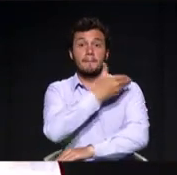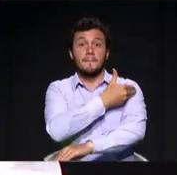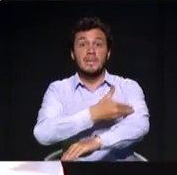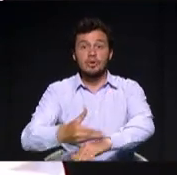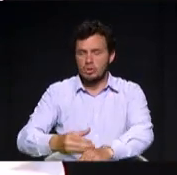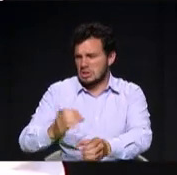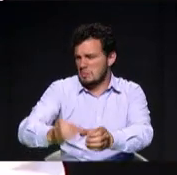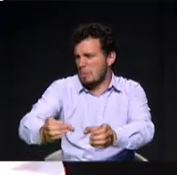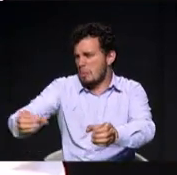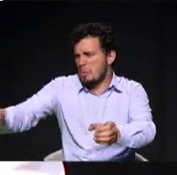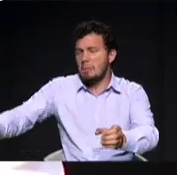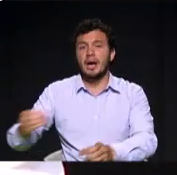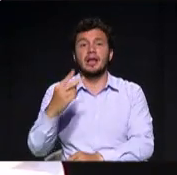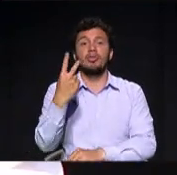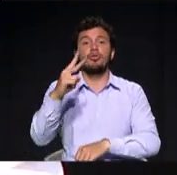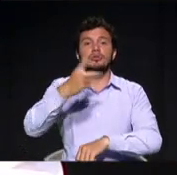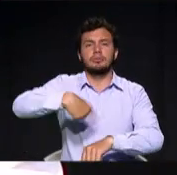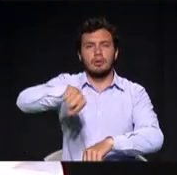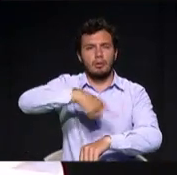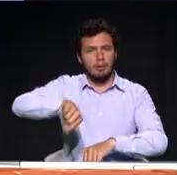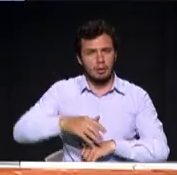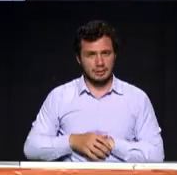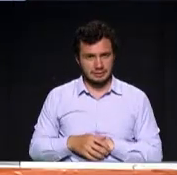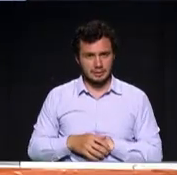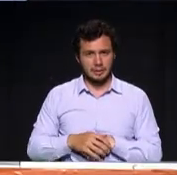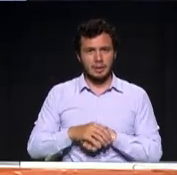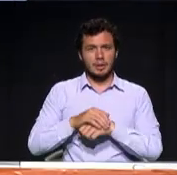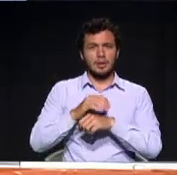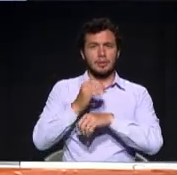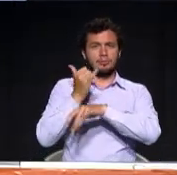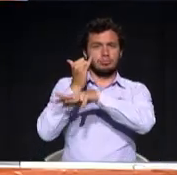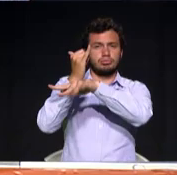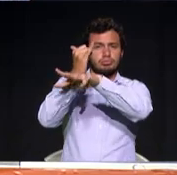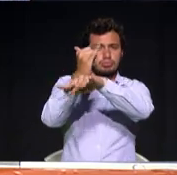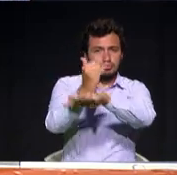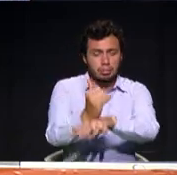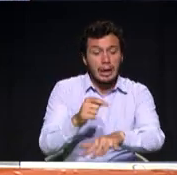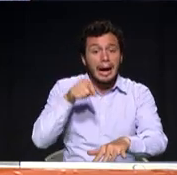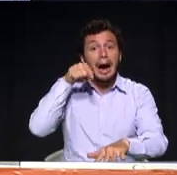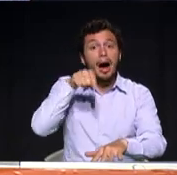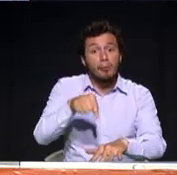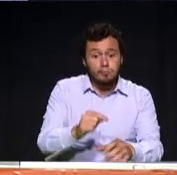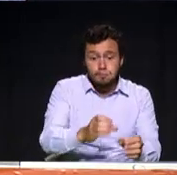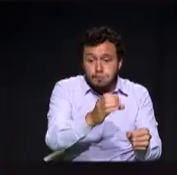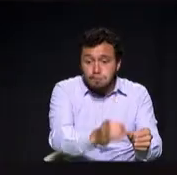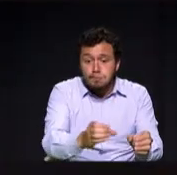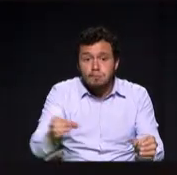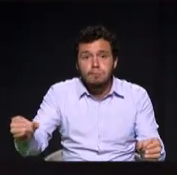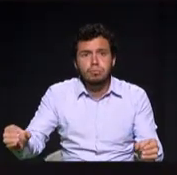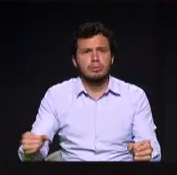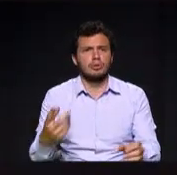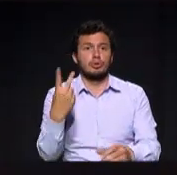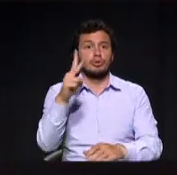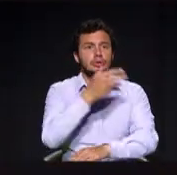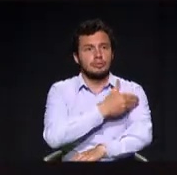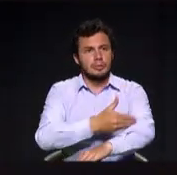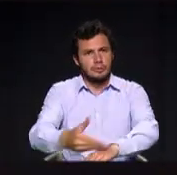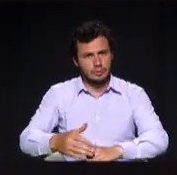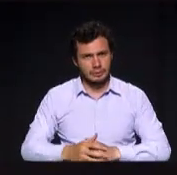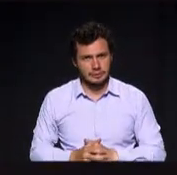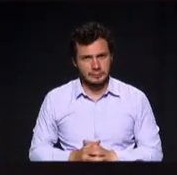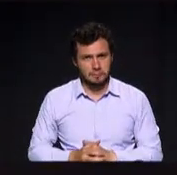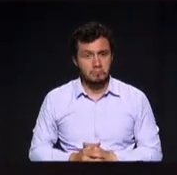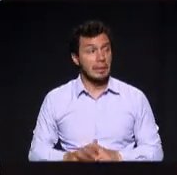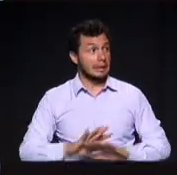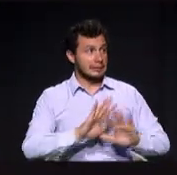100 mil árboles gases candidatos drones de este bloque con víctor correa bueno esto